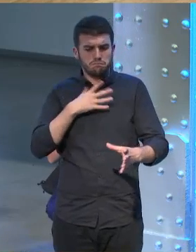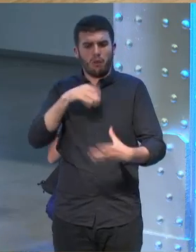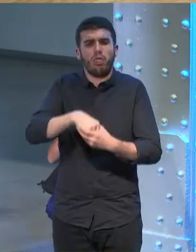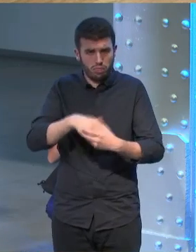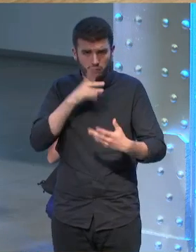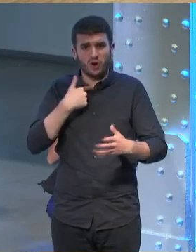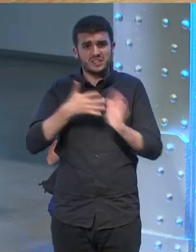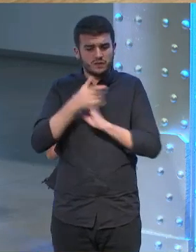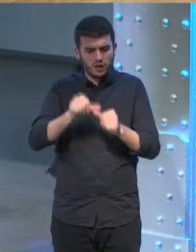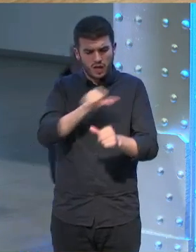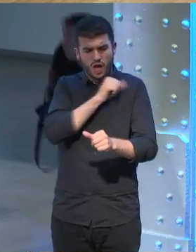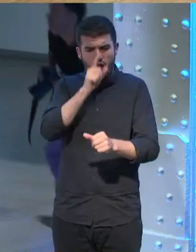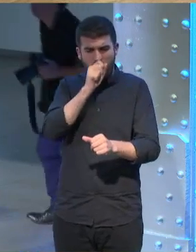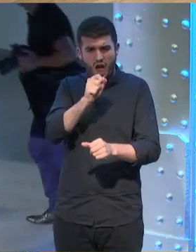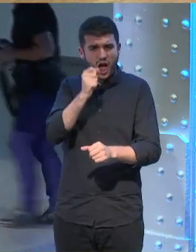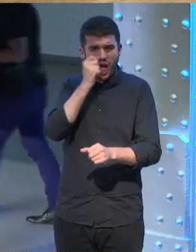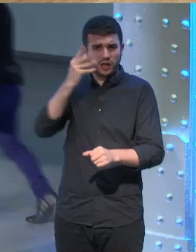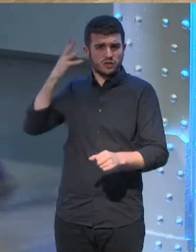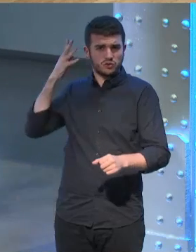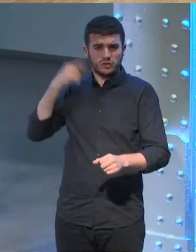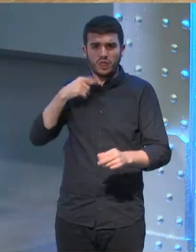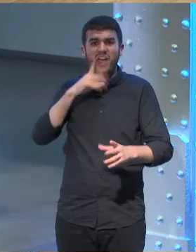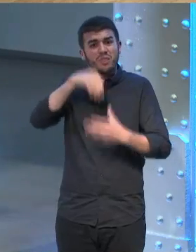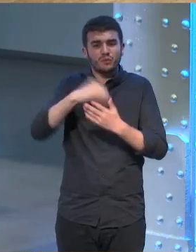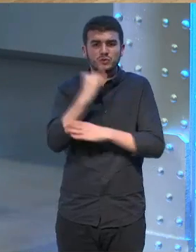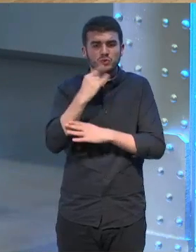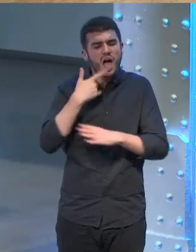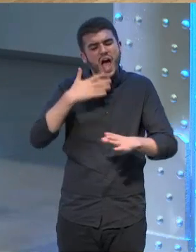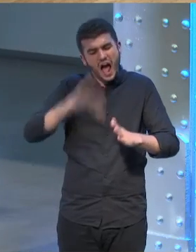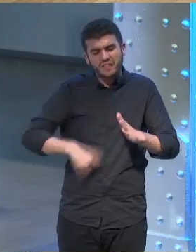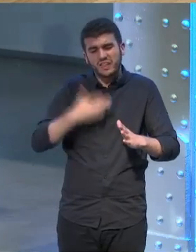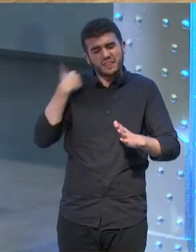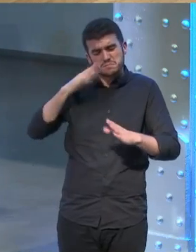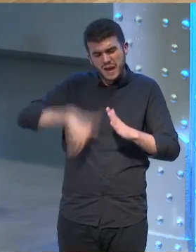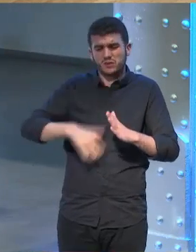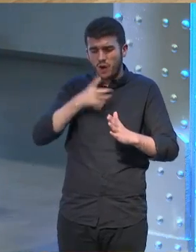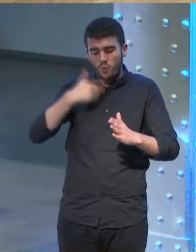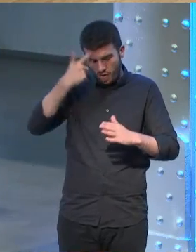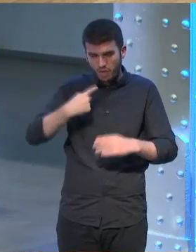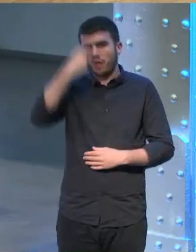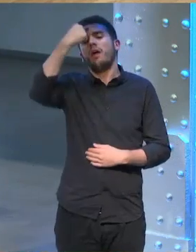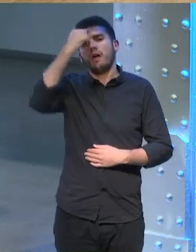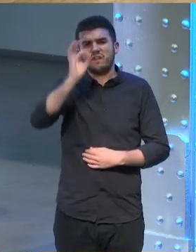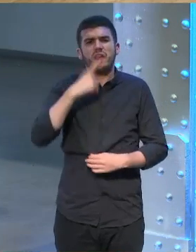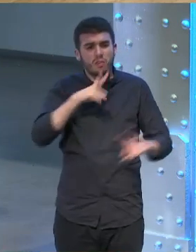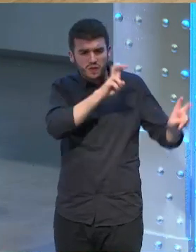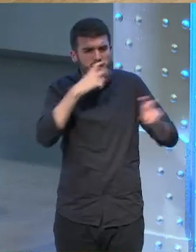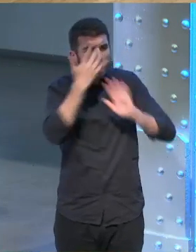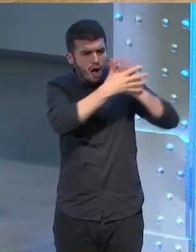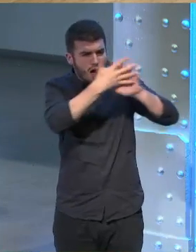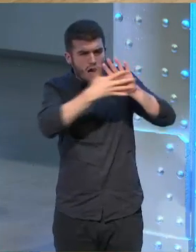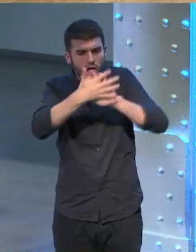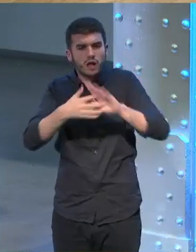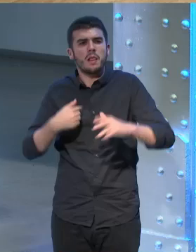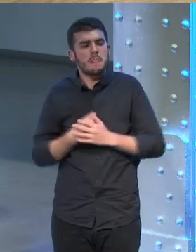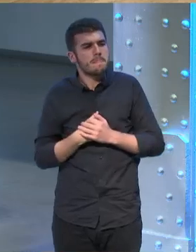exacto, durante mis años de carrera, de instituto, antes menos consciente y ahora me he hecho consciente de todos estos temas que se están hablando, y